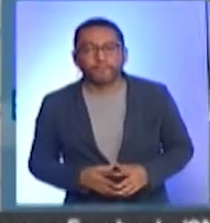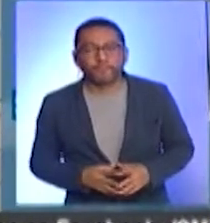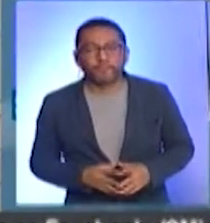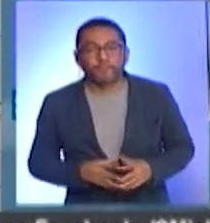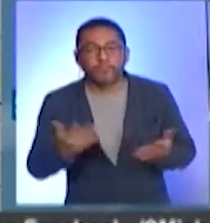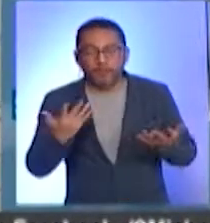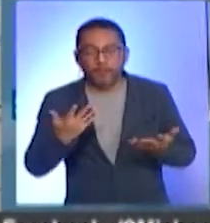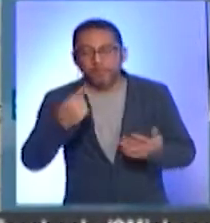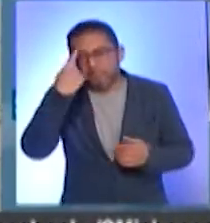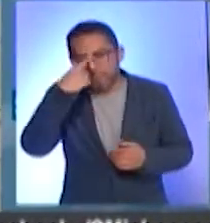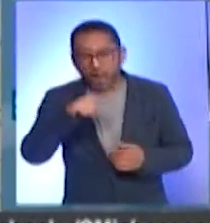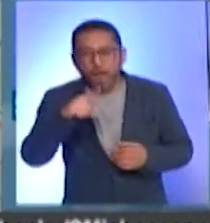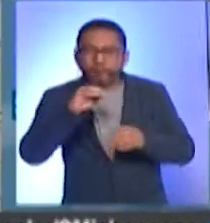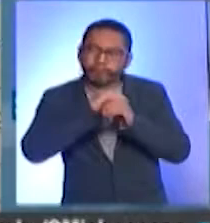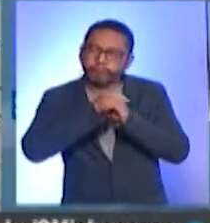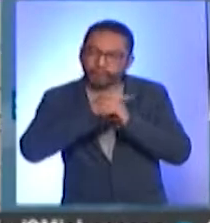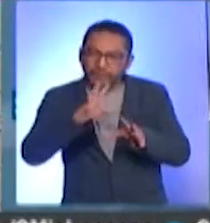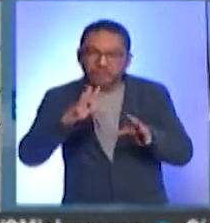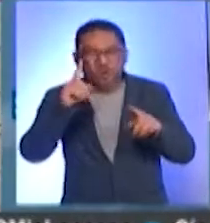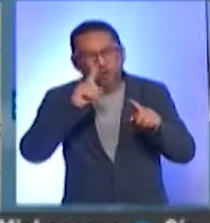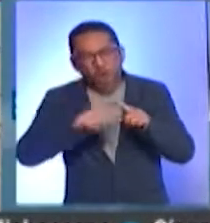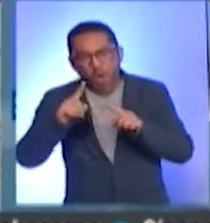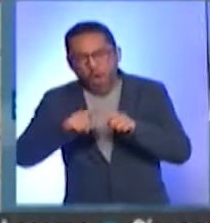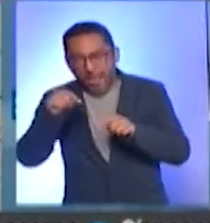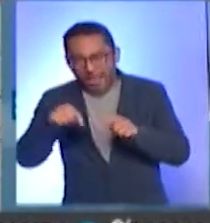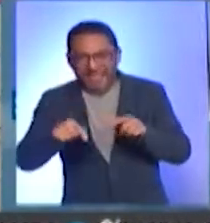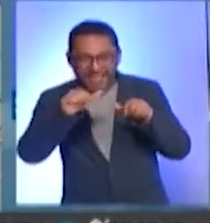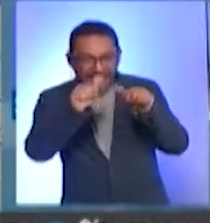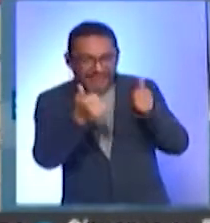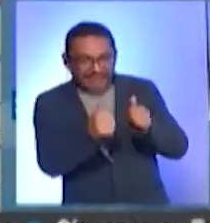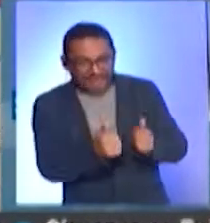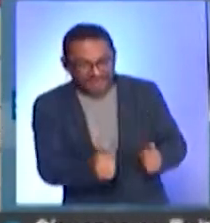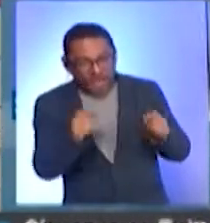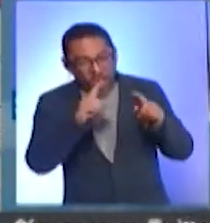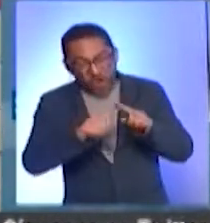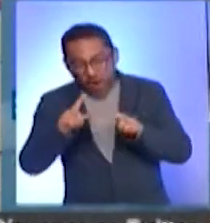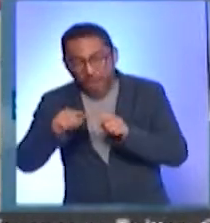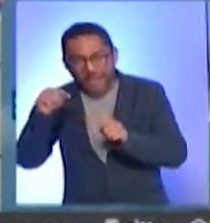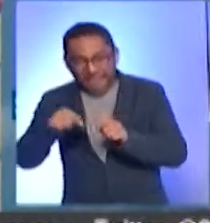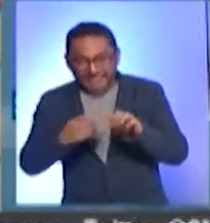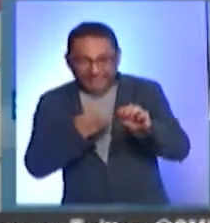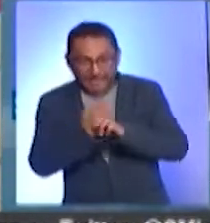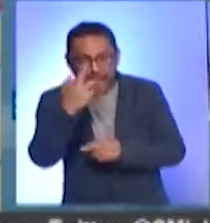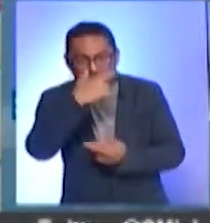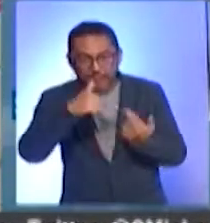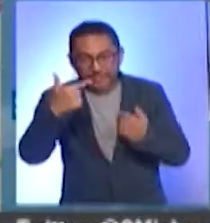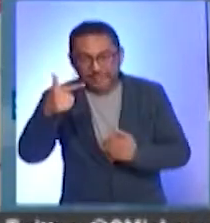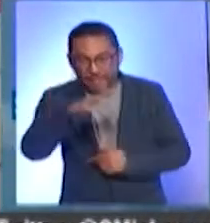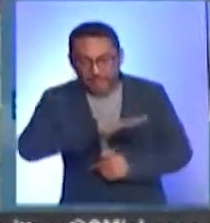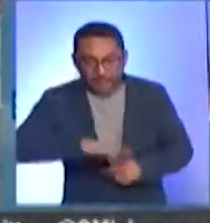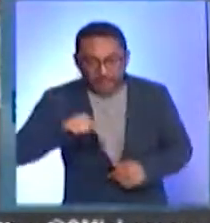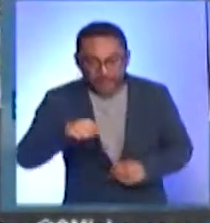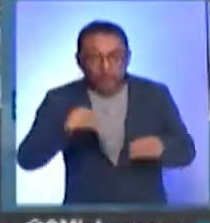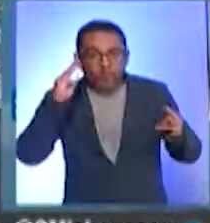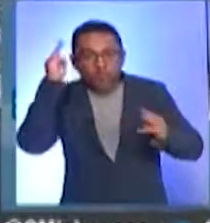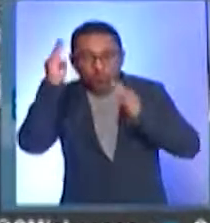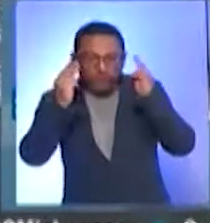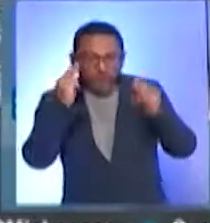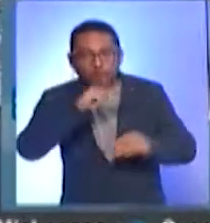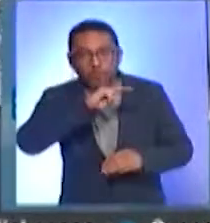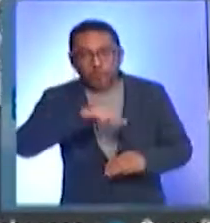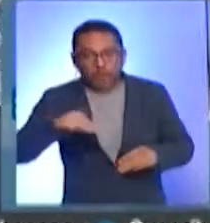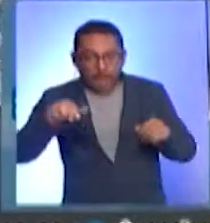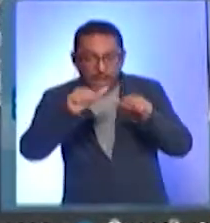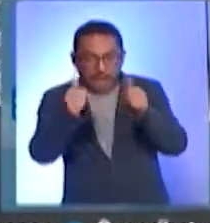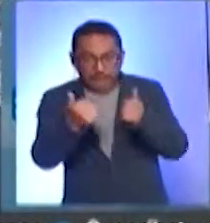para dar a conocer la gran variedad de artesanías que existen en las siete regiones del estado fue inaugurado el museo michoacano de las artesanías